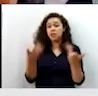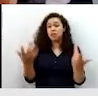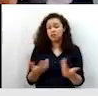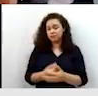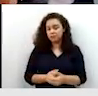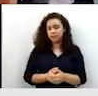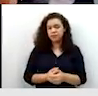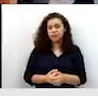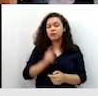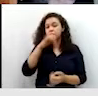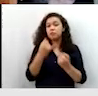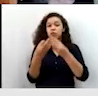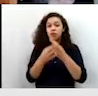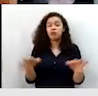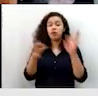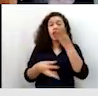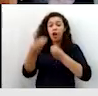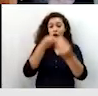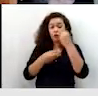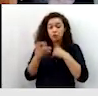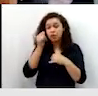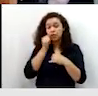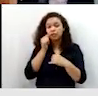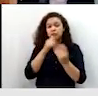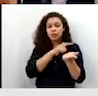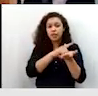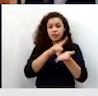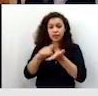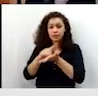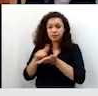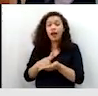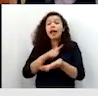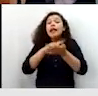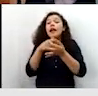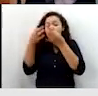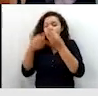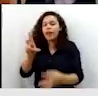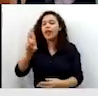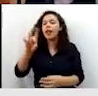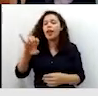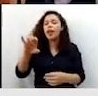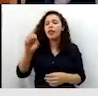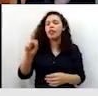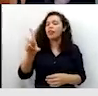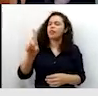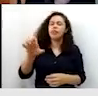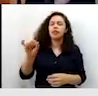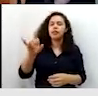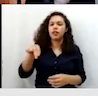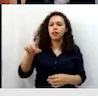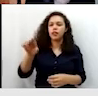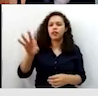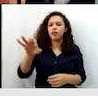aquí es los alimentos siempre lavar y desinfectar, sobre todo si los vamos a estar